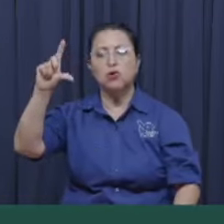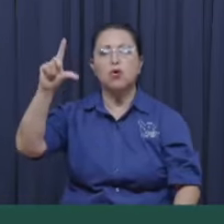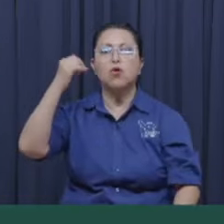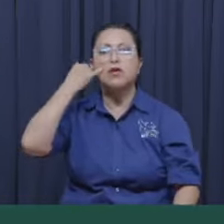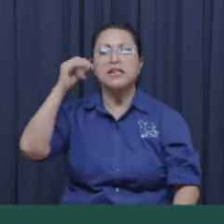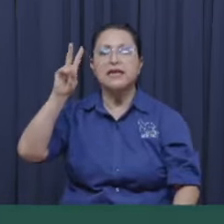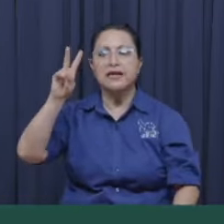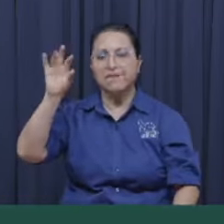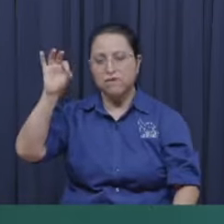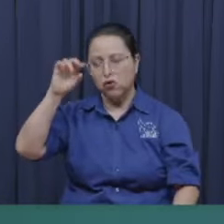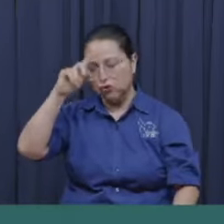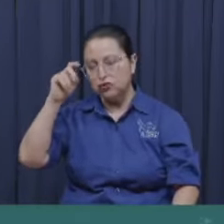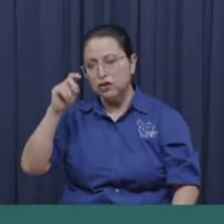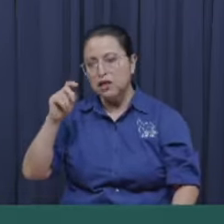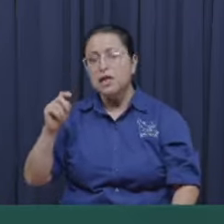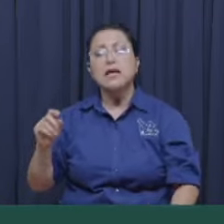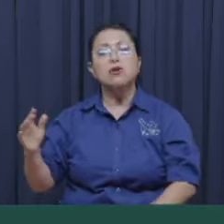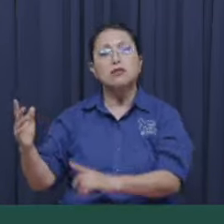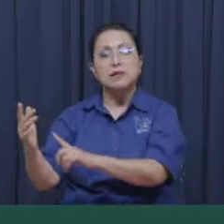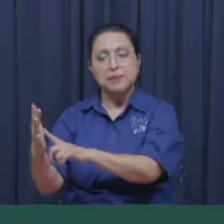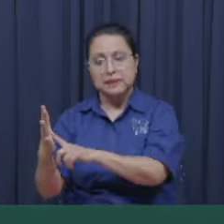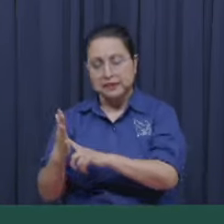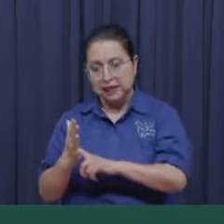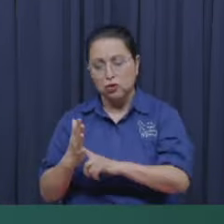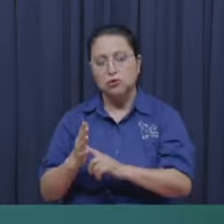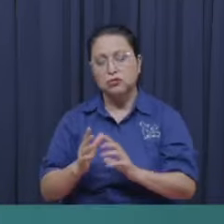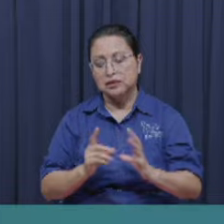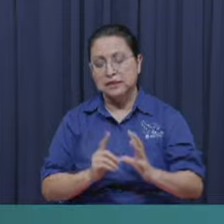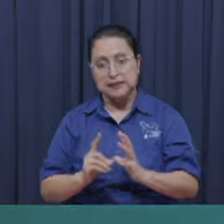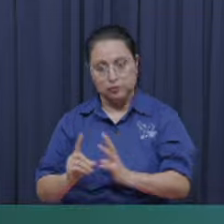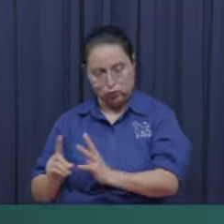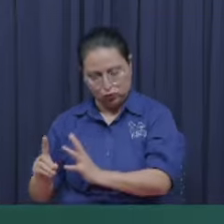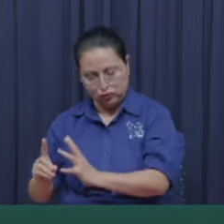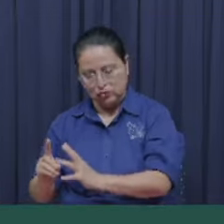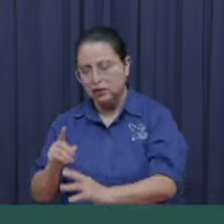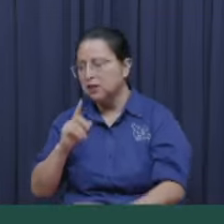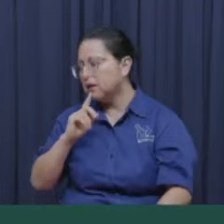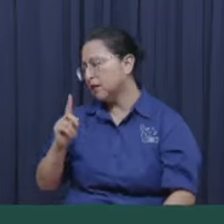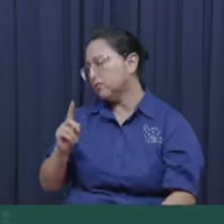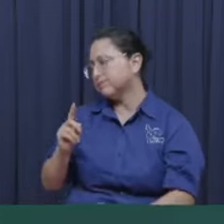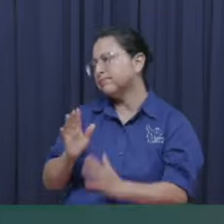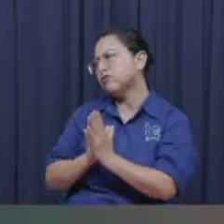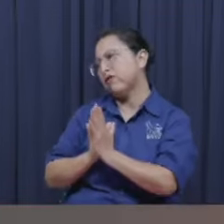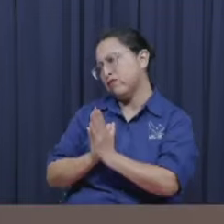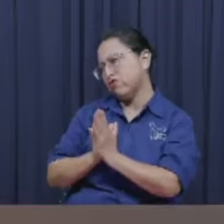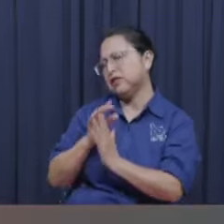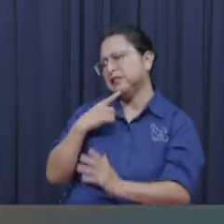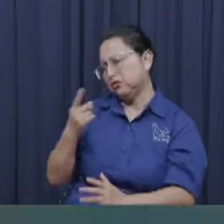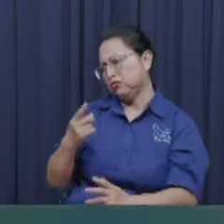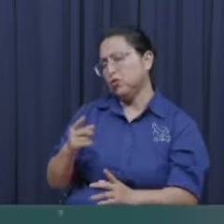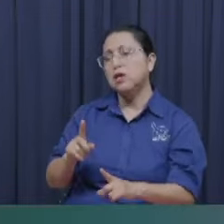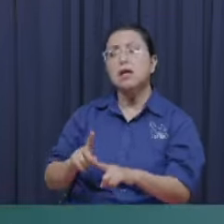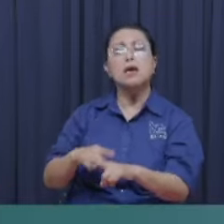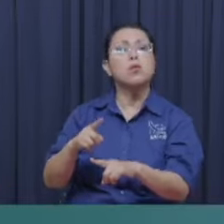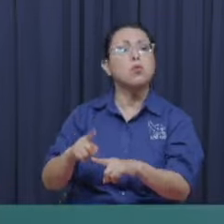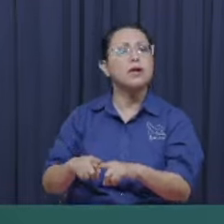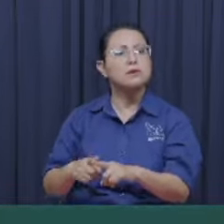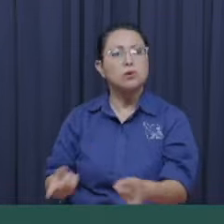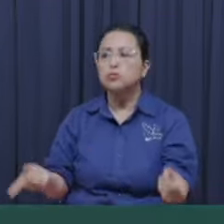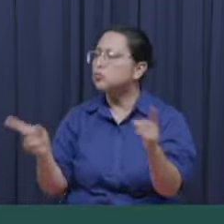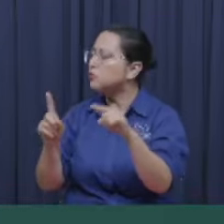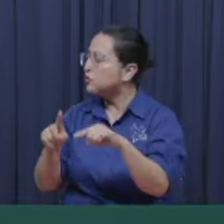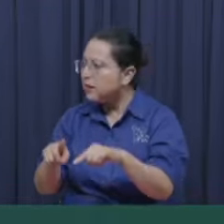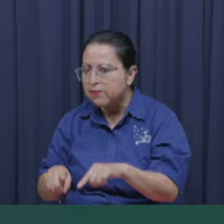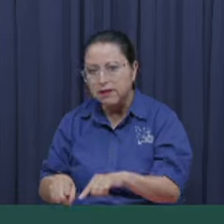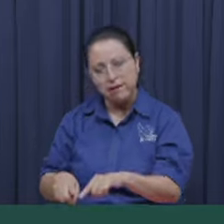privado, diciendo: dinos, ¿cuándo sucederá esto?